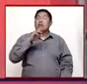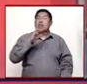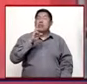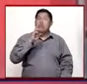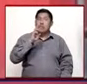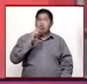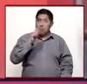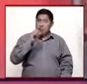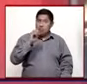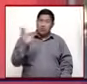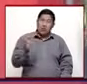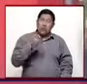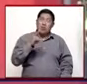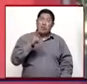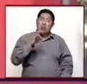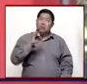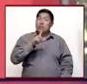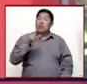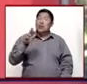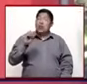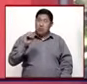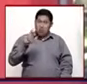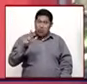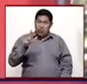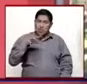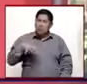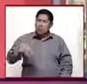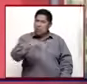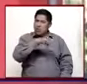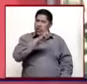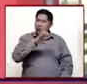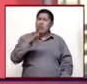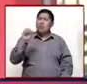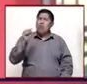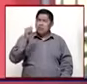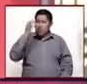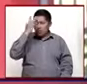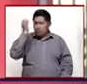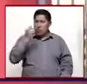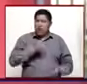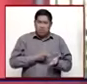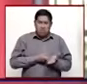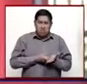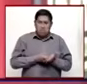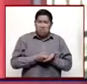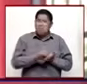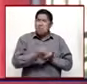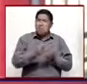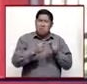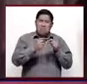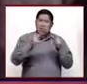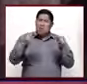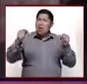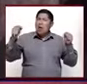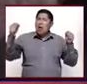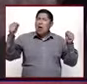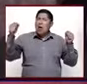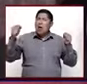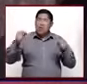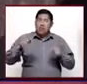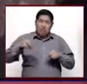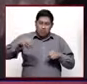regiones del trópico de Cochabamba, tras confirmarse la proliferación del pelo vivo en varias piletas públicas. Y